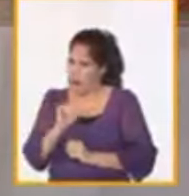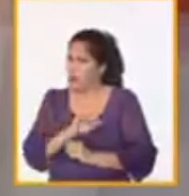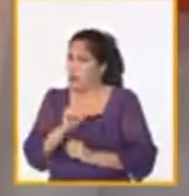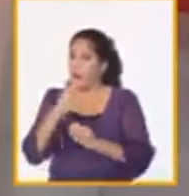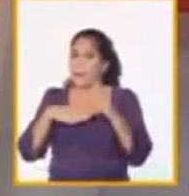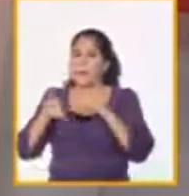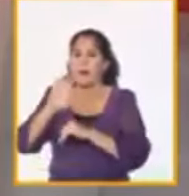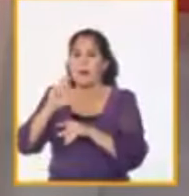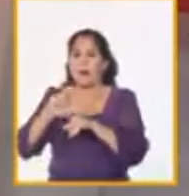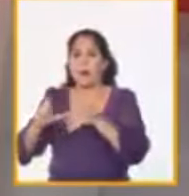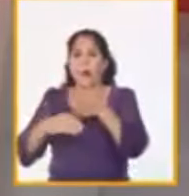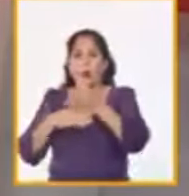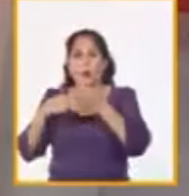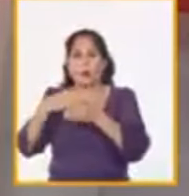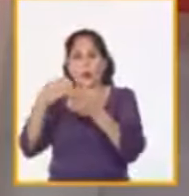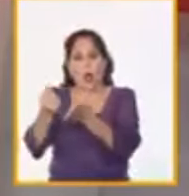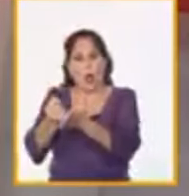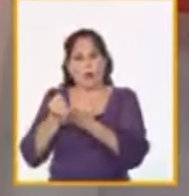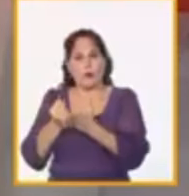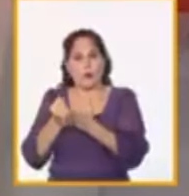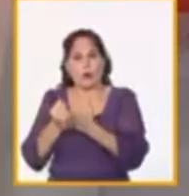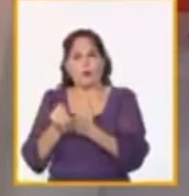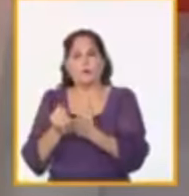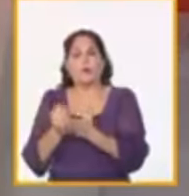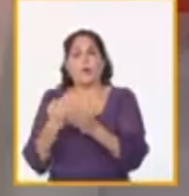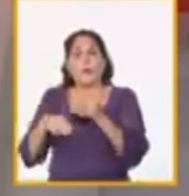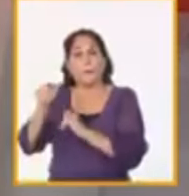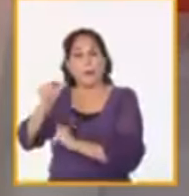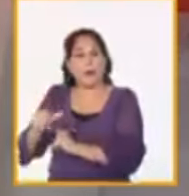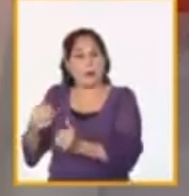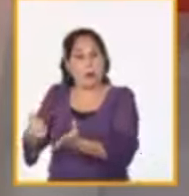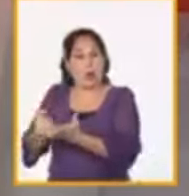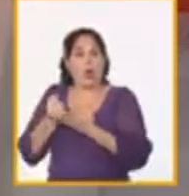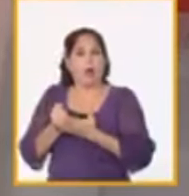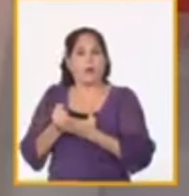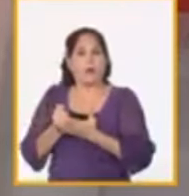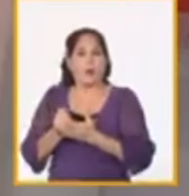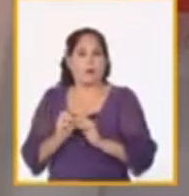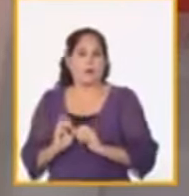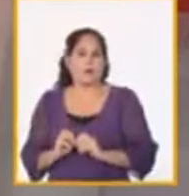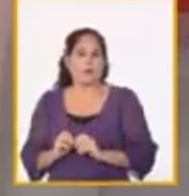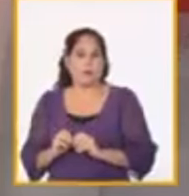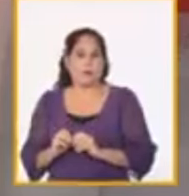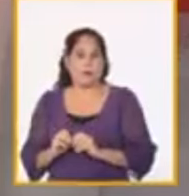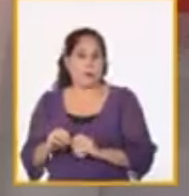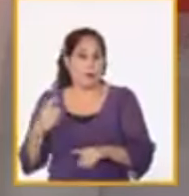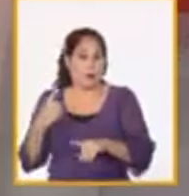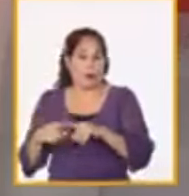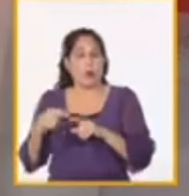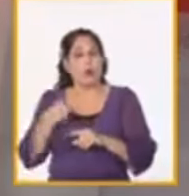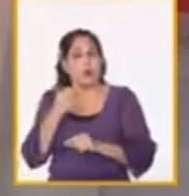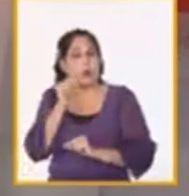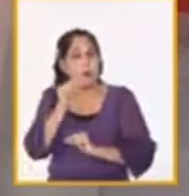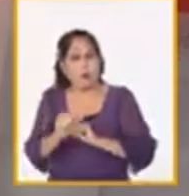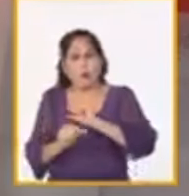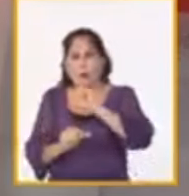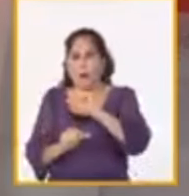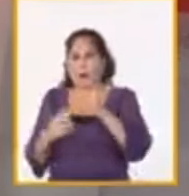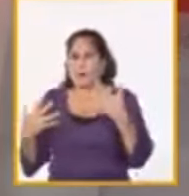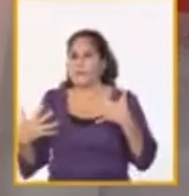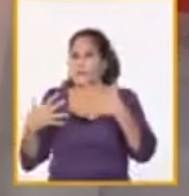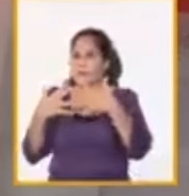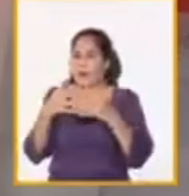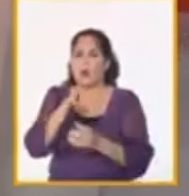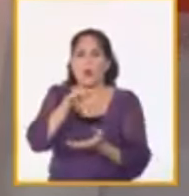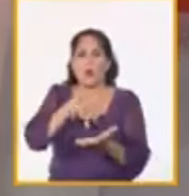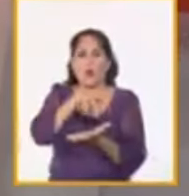Ministerio de la Construcción, con el ministro en persona y los compañeros de la OSDE, hemos ido viendo para los lugares